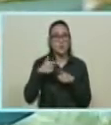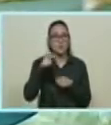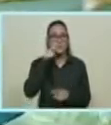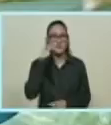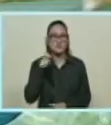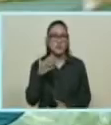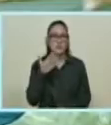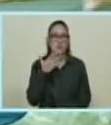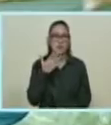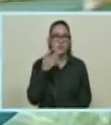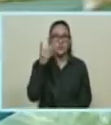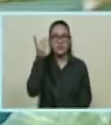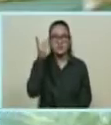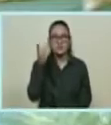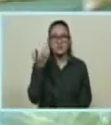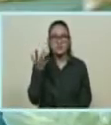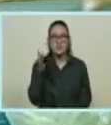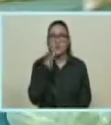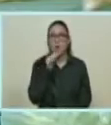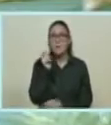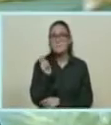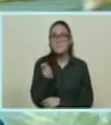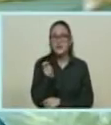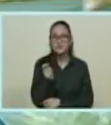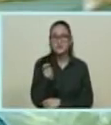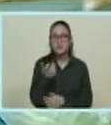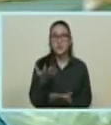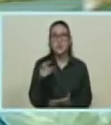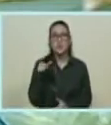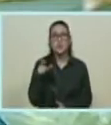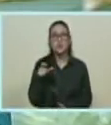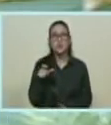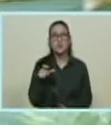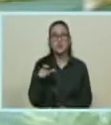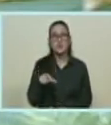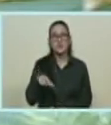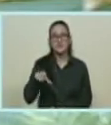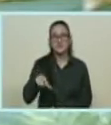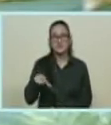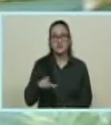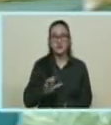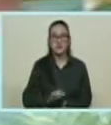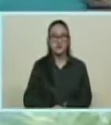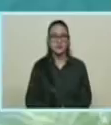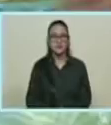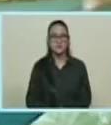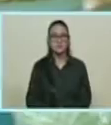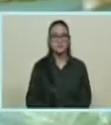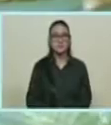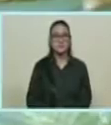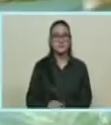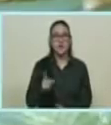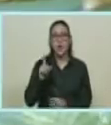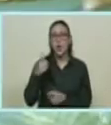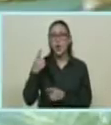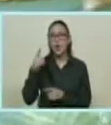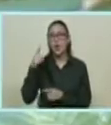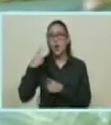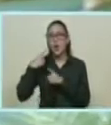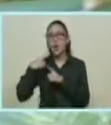una persona que no tenía la pensión y estaba en Mariguitar o estaba en Cabima